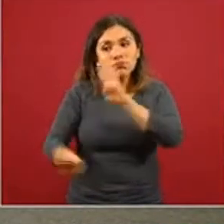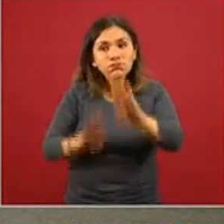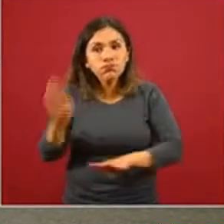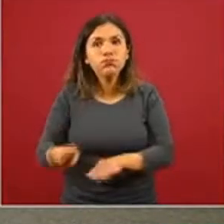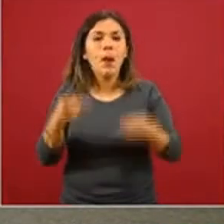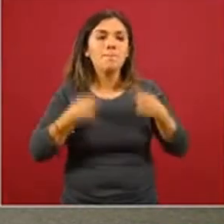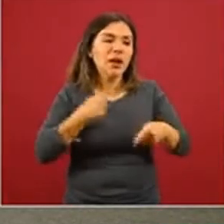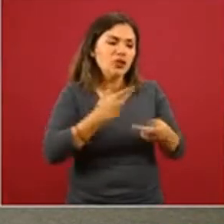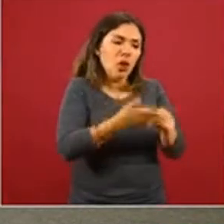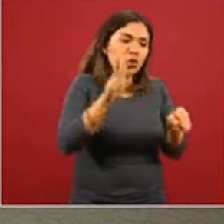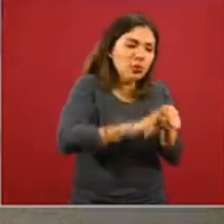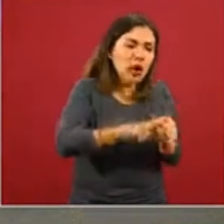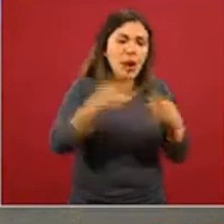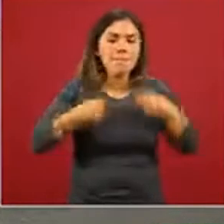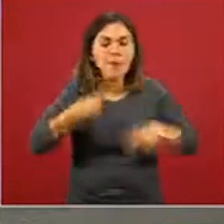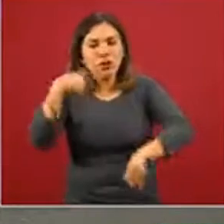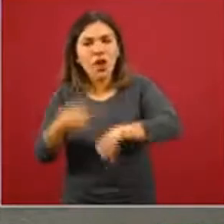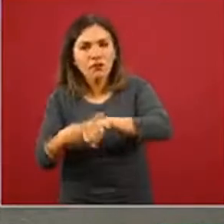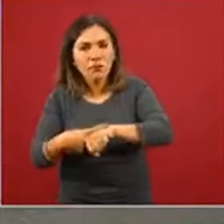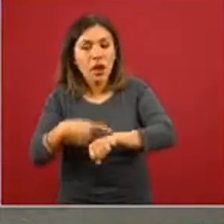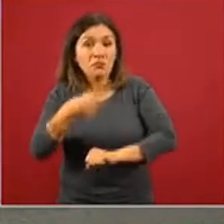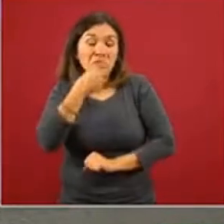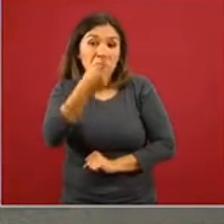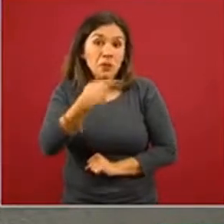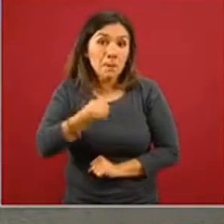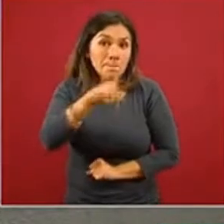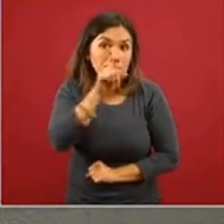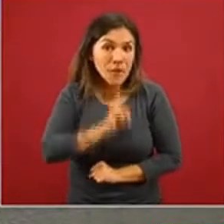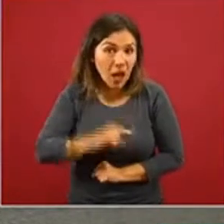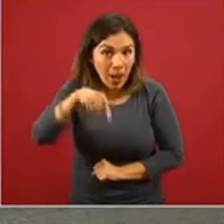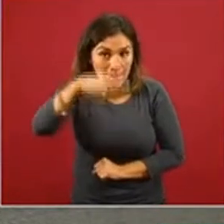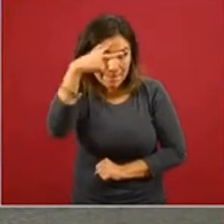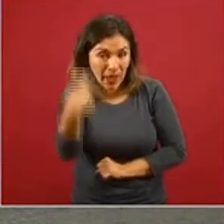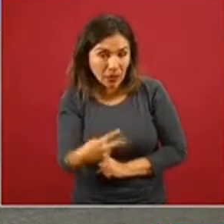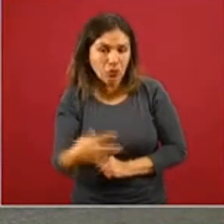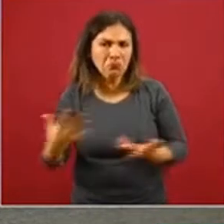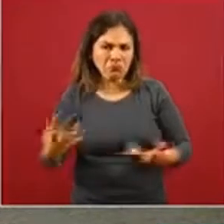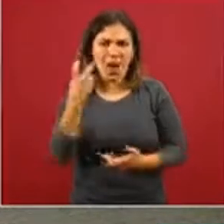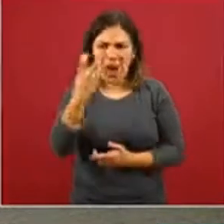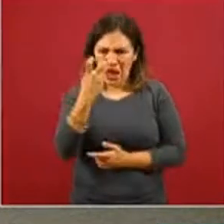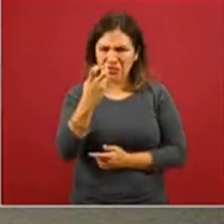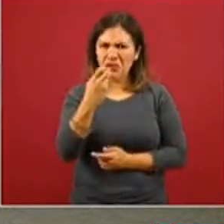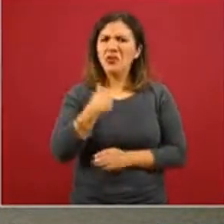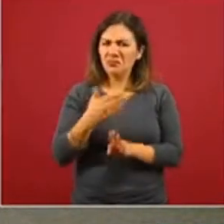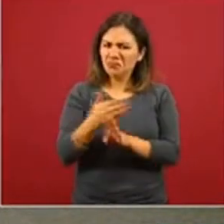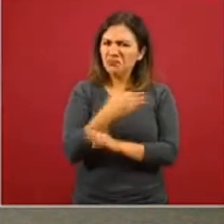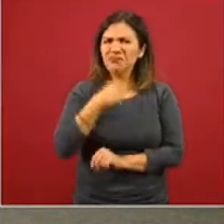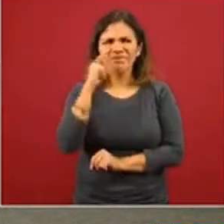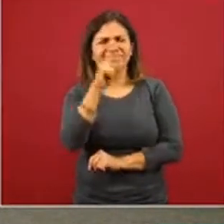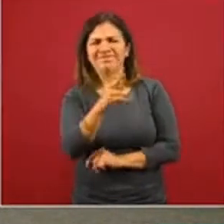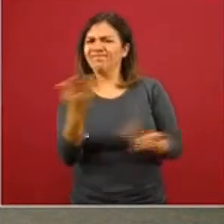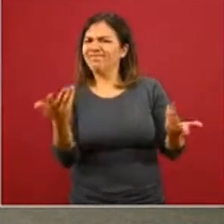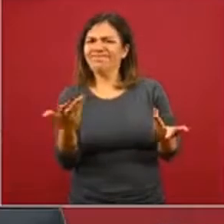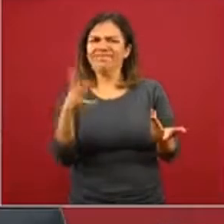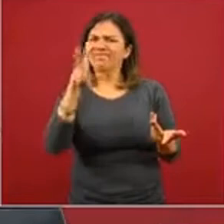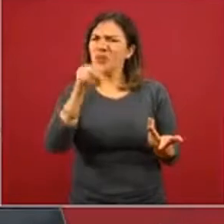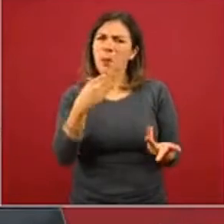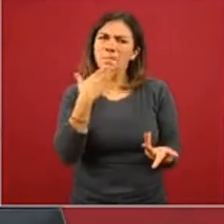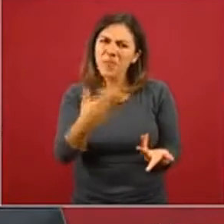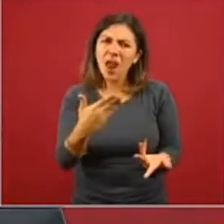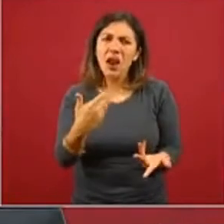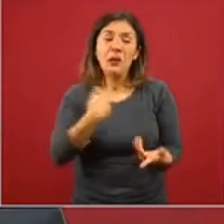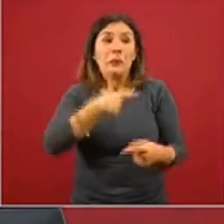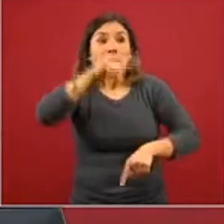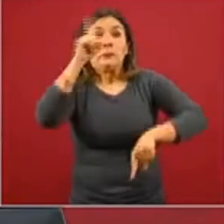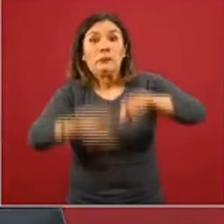de hospitalizaciones, de muertes, de lo que está ocurriendo. Y en su momento, por eso me pareció desafortunado, no quiero inhibir